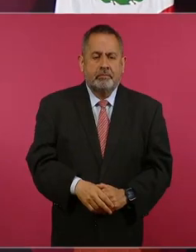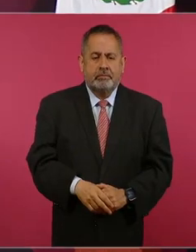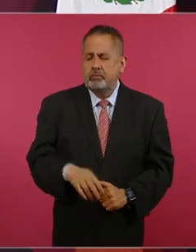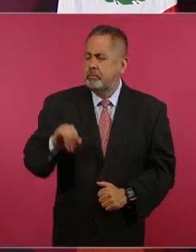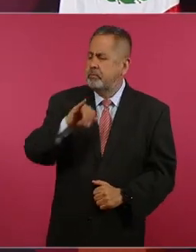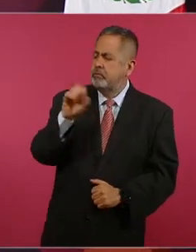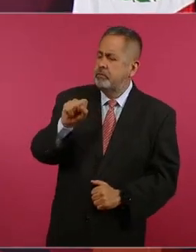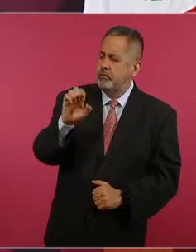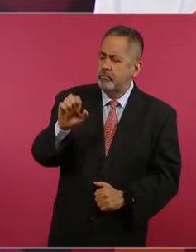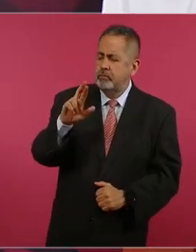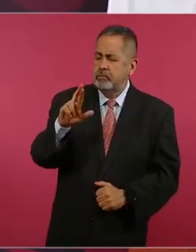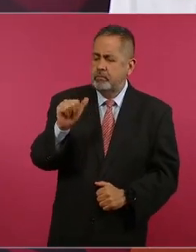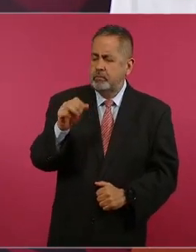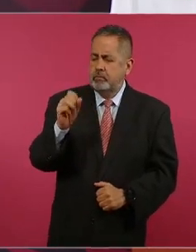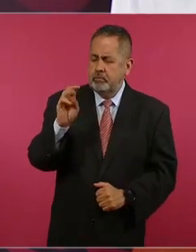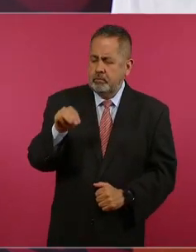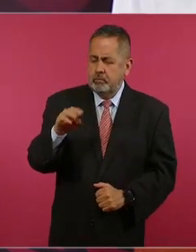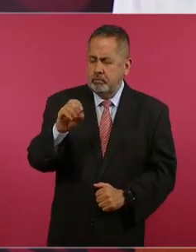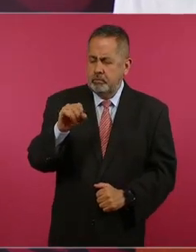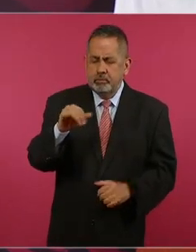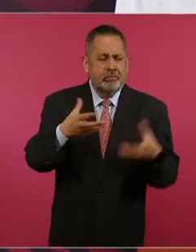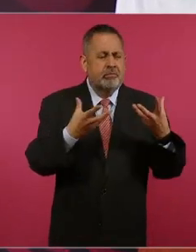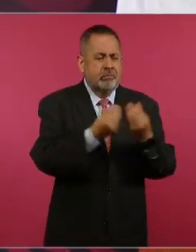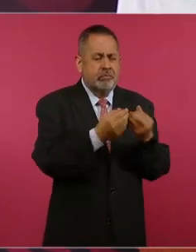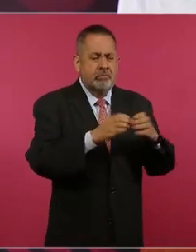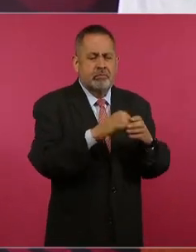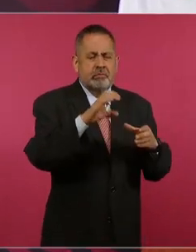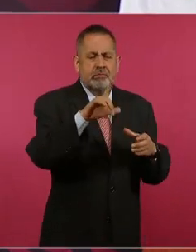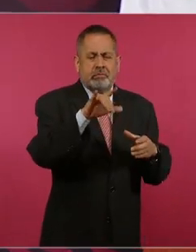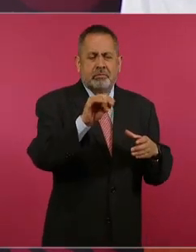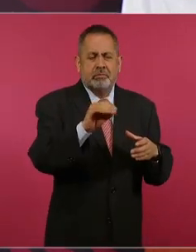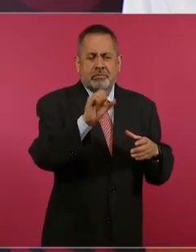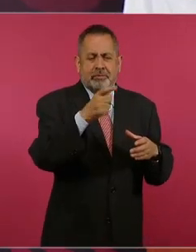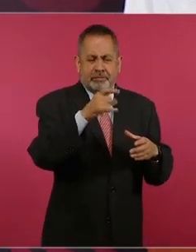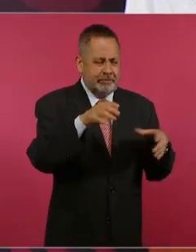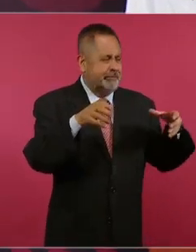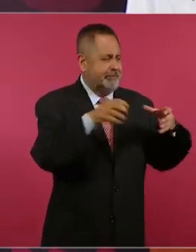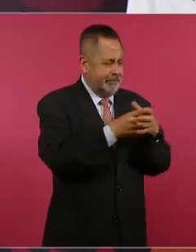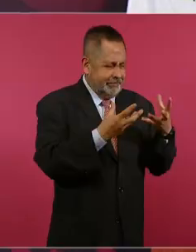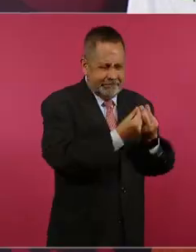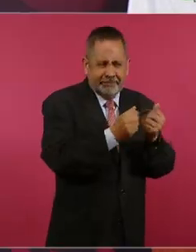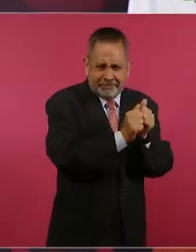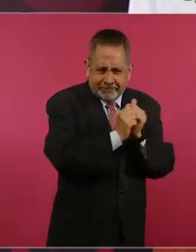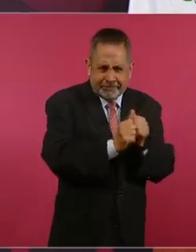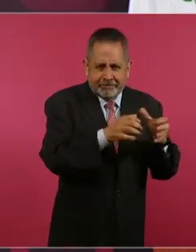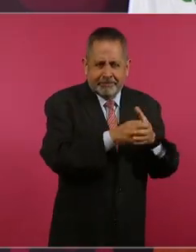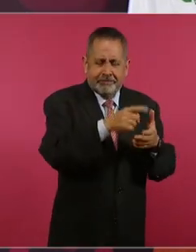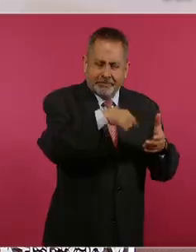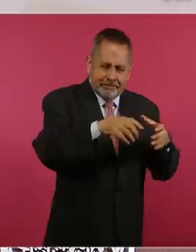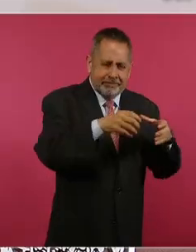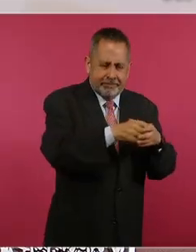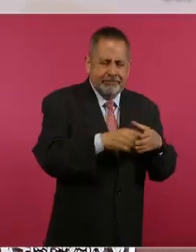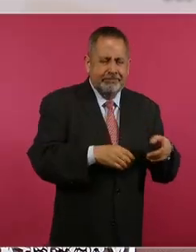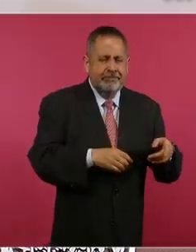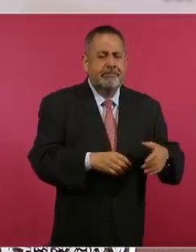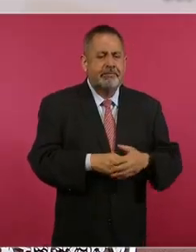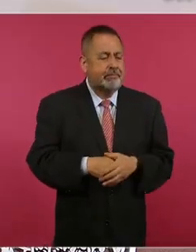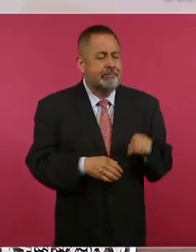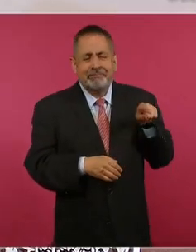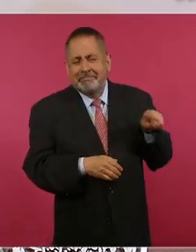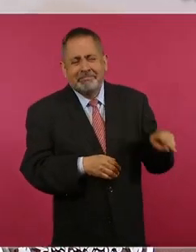José Ramón Cosío, del grupo de Claudio X González. Ellos son los que